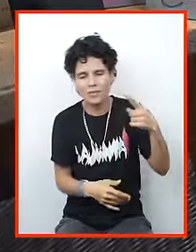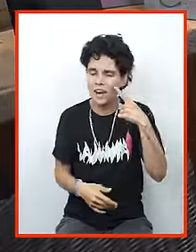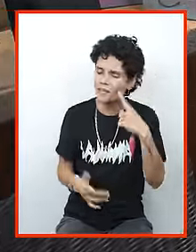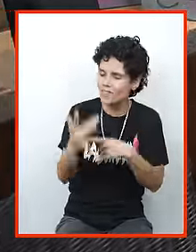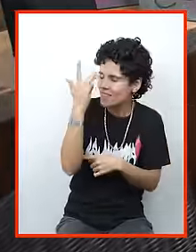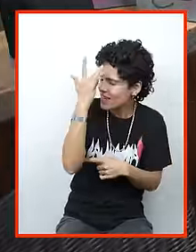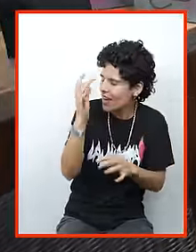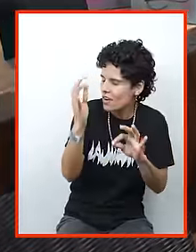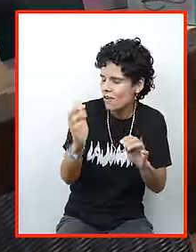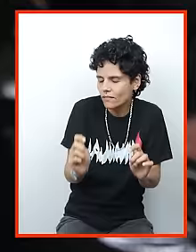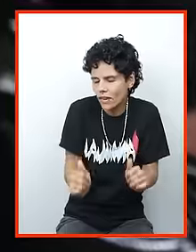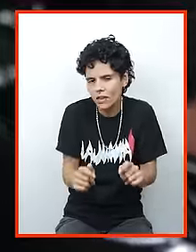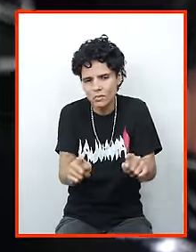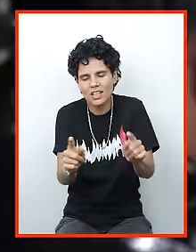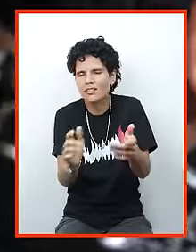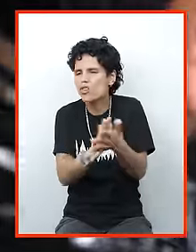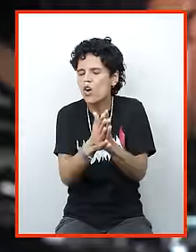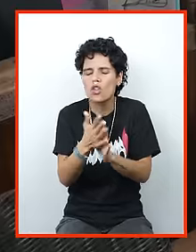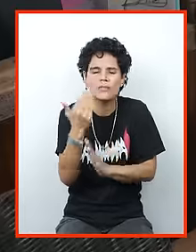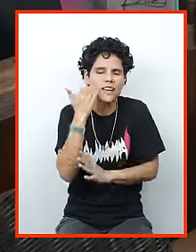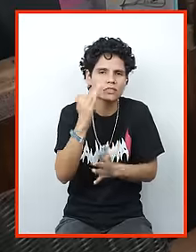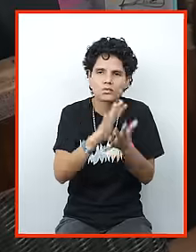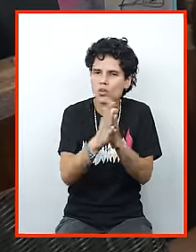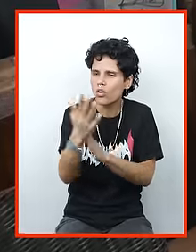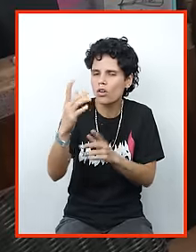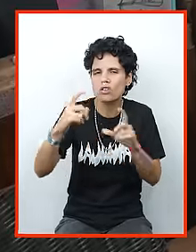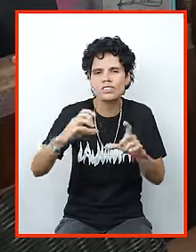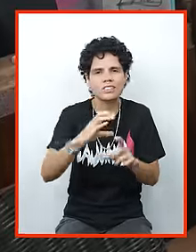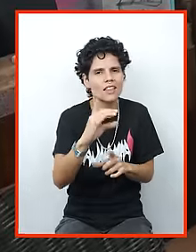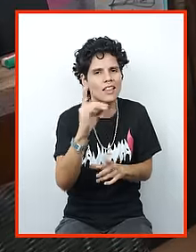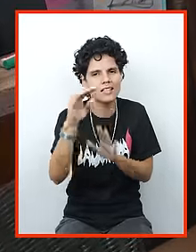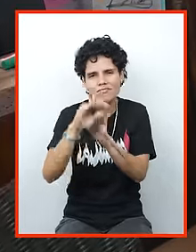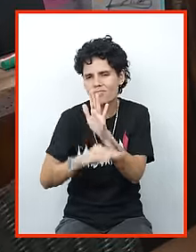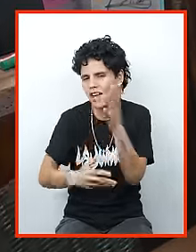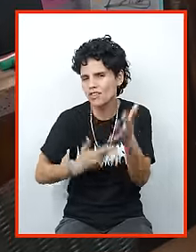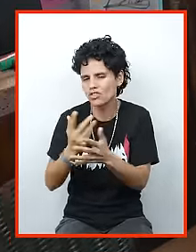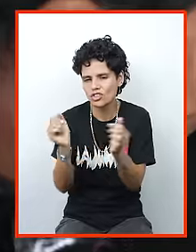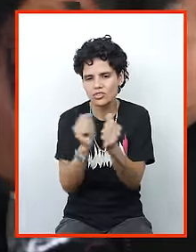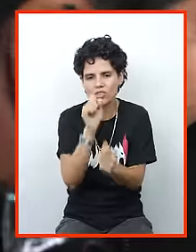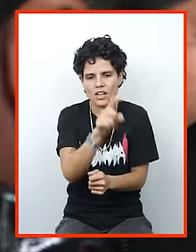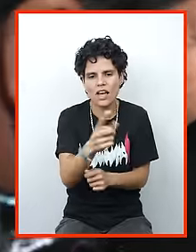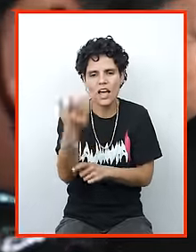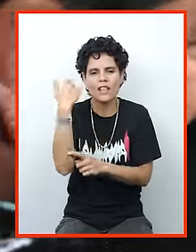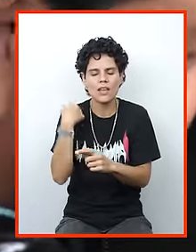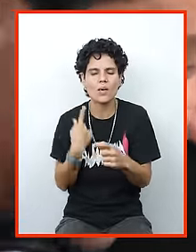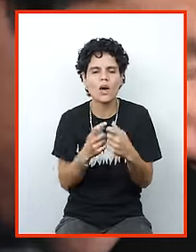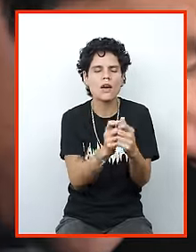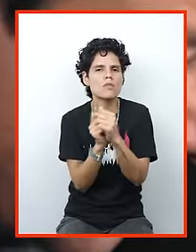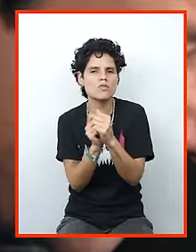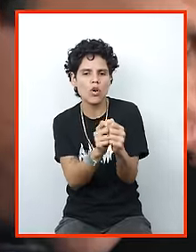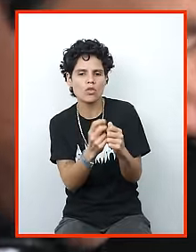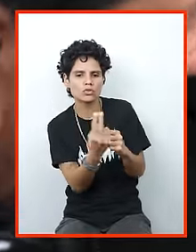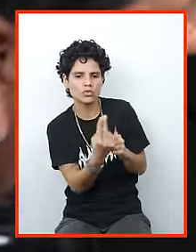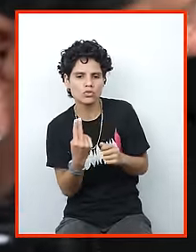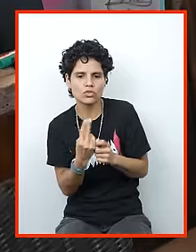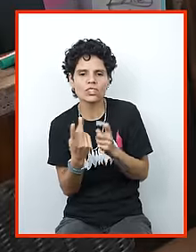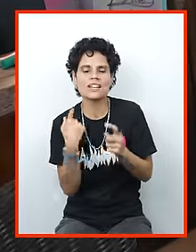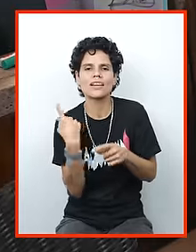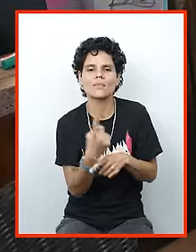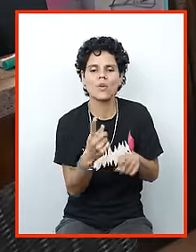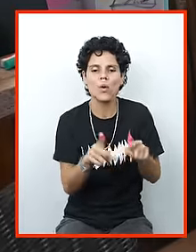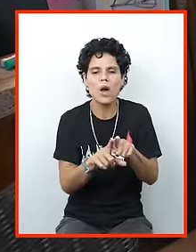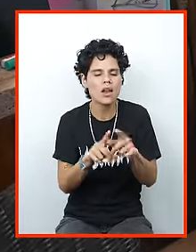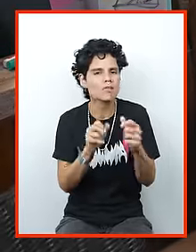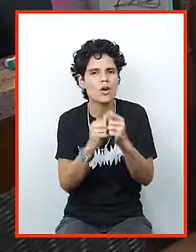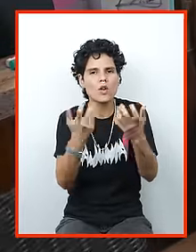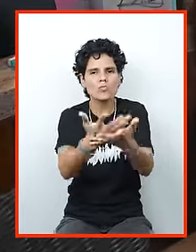genio. Vayan a chequear a This Beat porque con él hicimos todo el álbum, Más Chimba Que Ayer igual. Mi pana, en muchos momentos fuimos This Beat y yo contra el mundo, o Mr. C